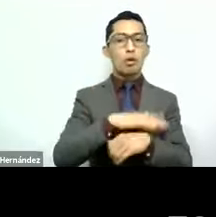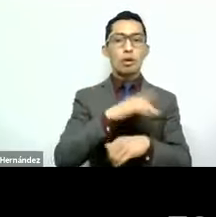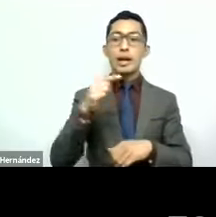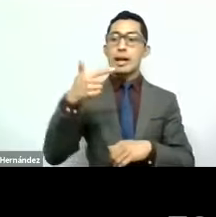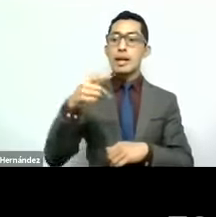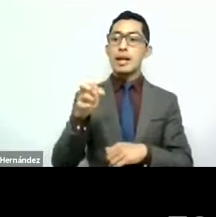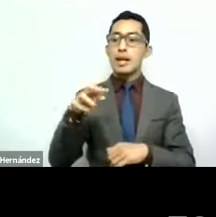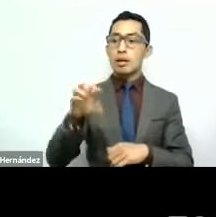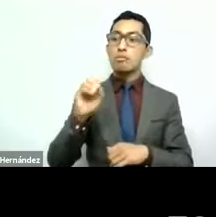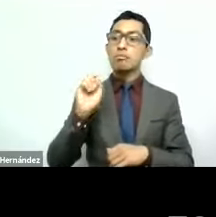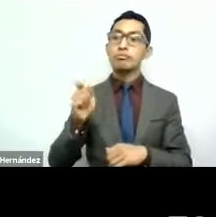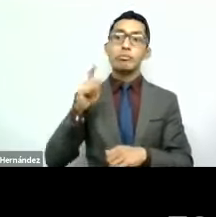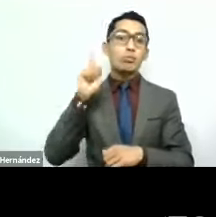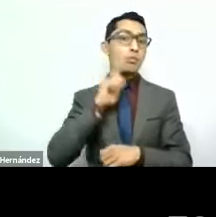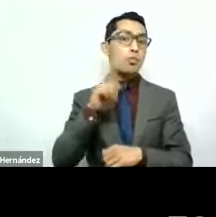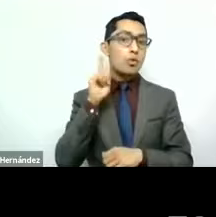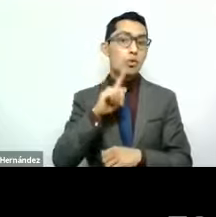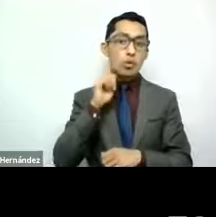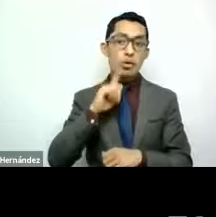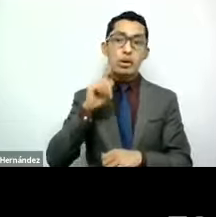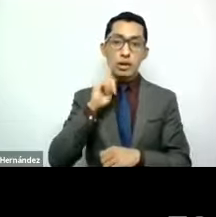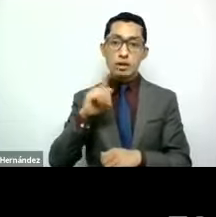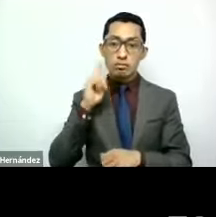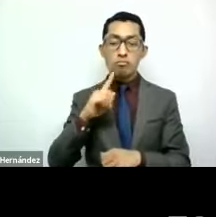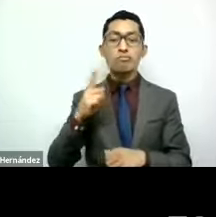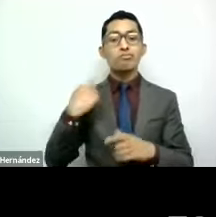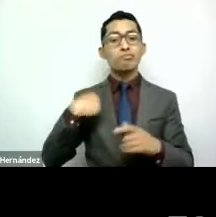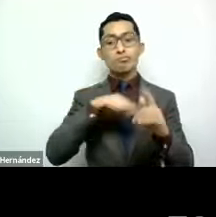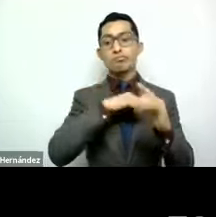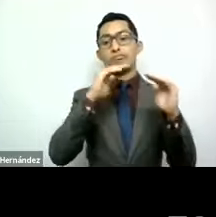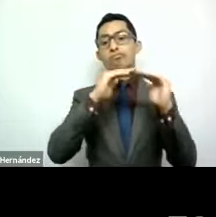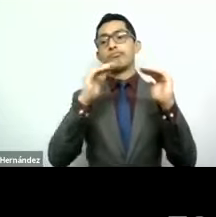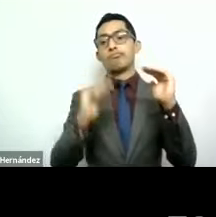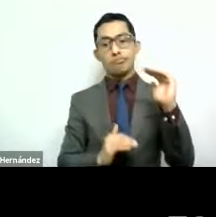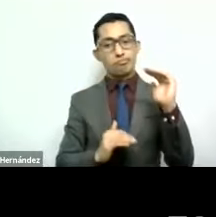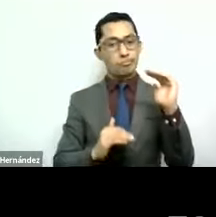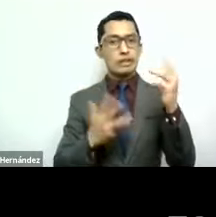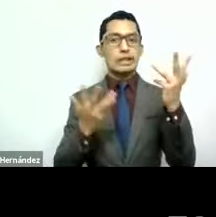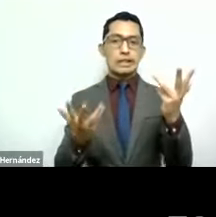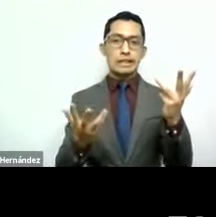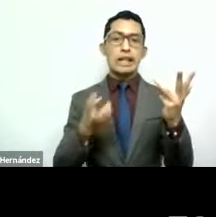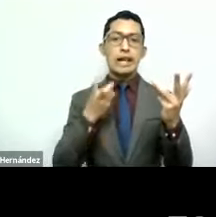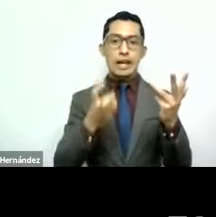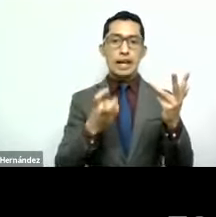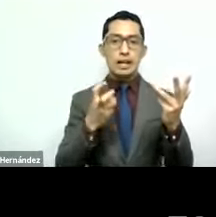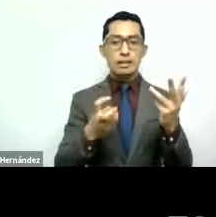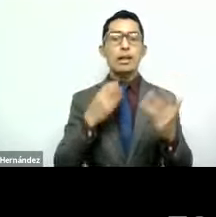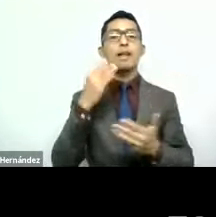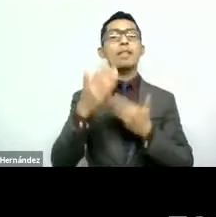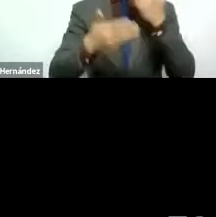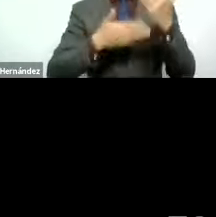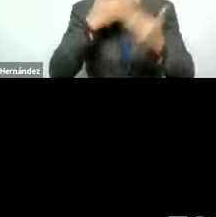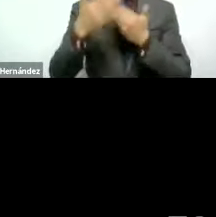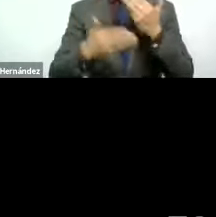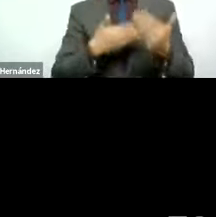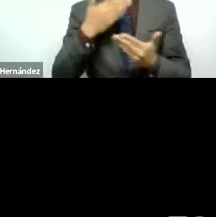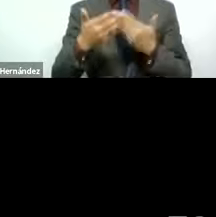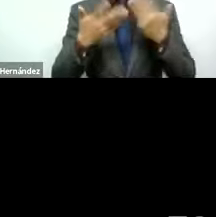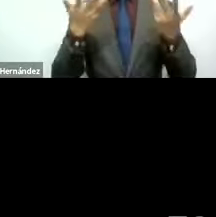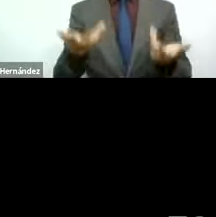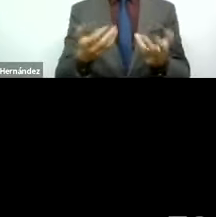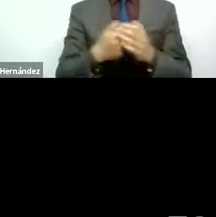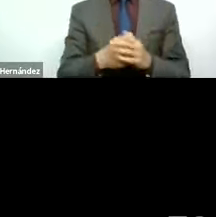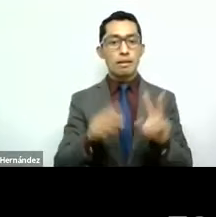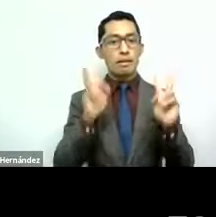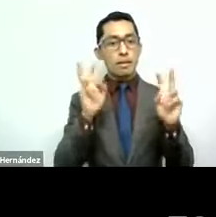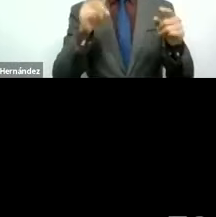las mujeres estamos en una situación desventajosa, ¿no?, podrían traerse, digamos, como jalarse esos